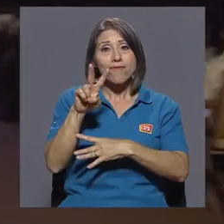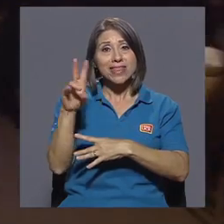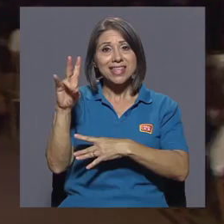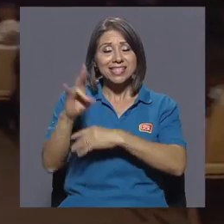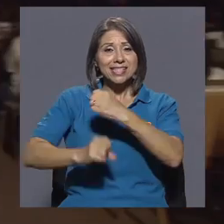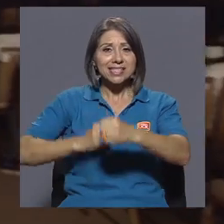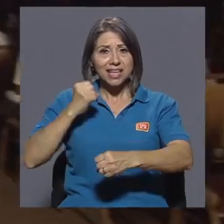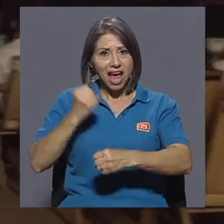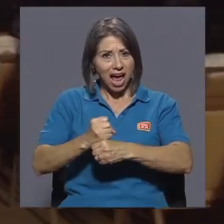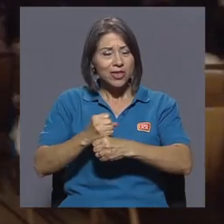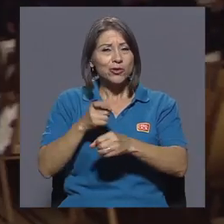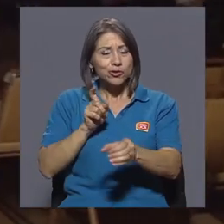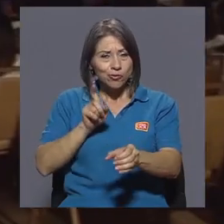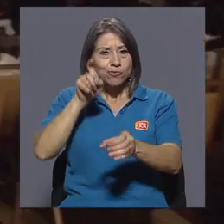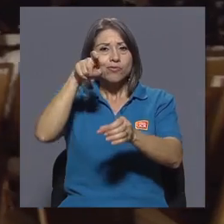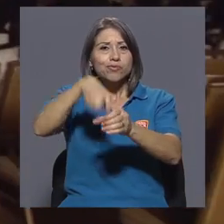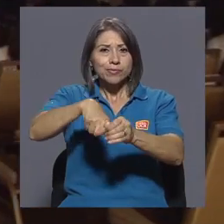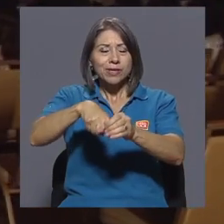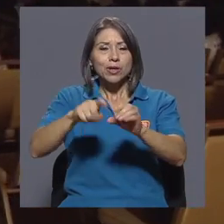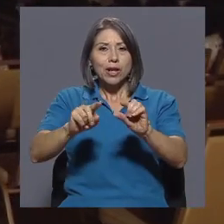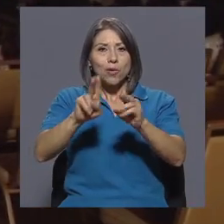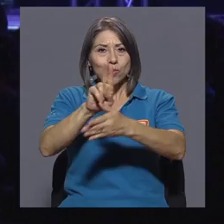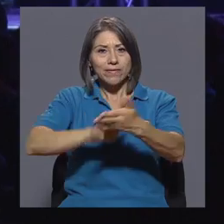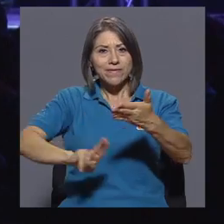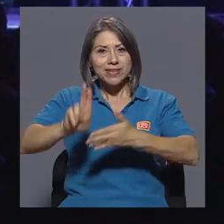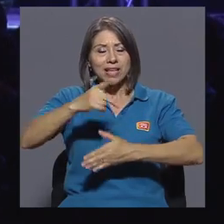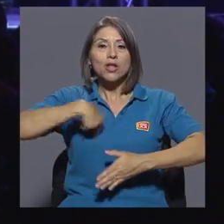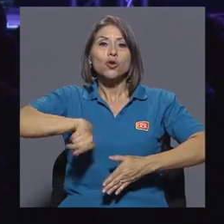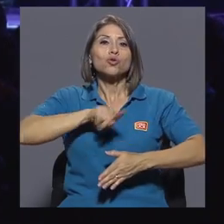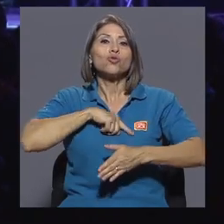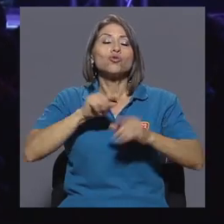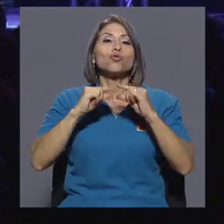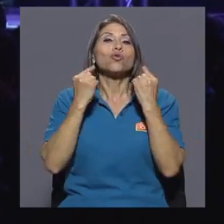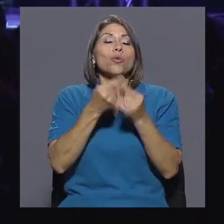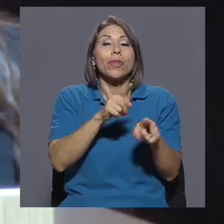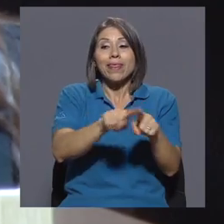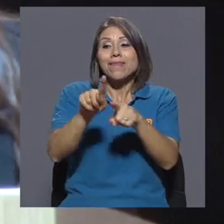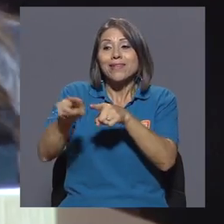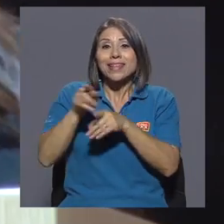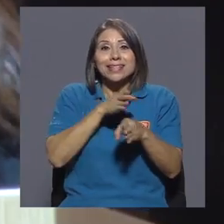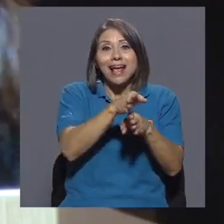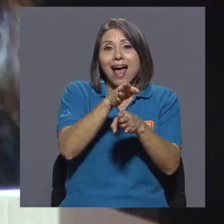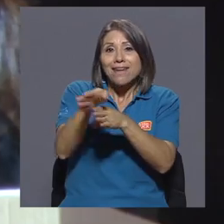de ser parte de la universidad. Somos un grupo interdisciplinario.